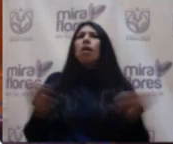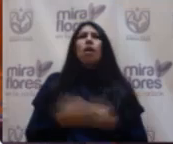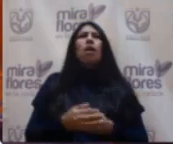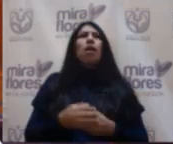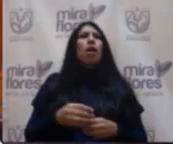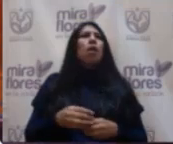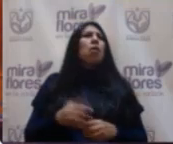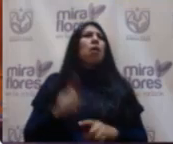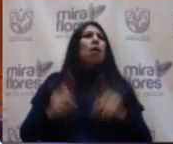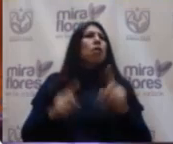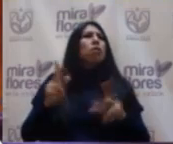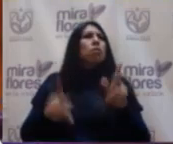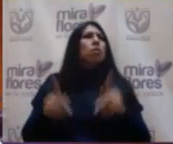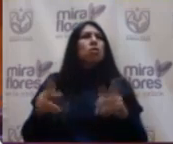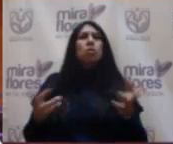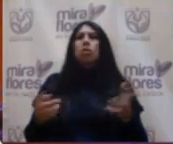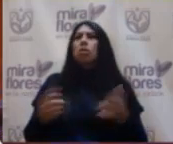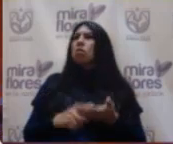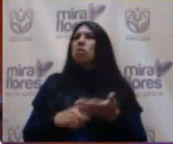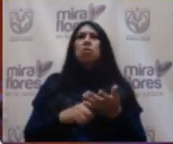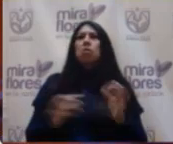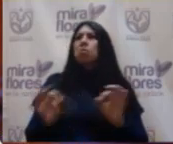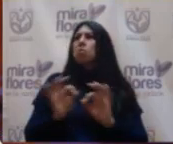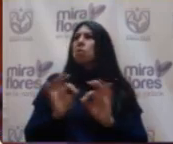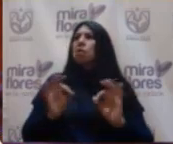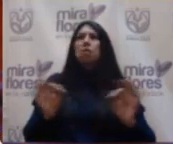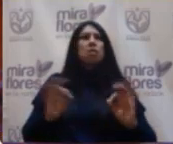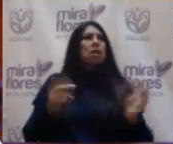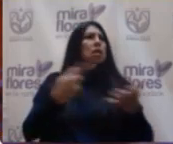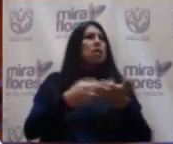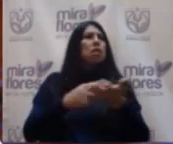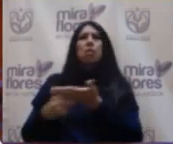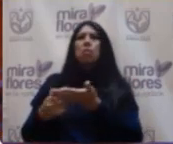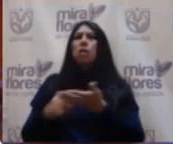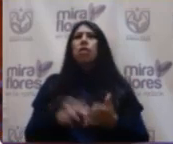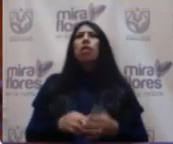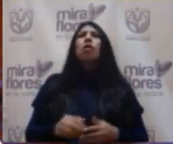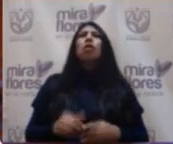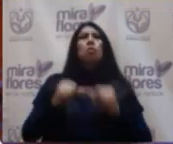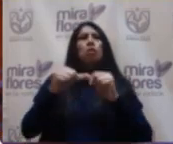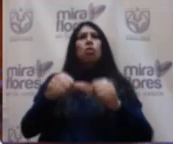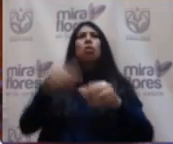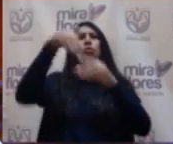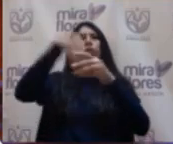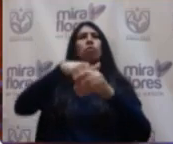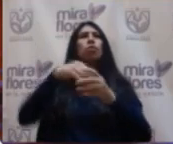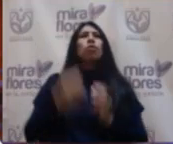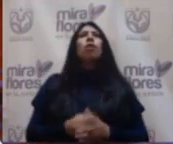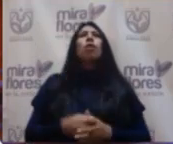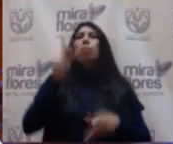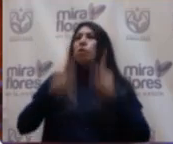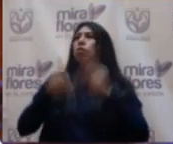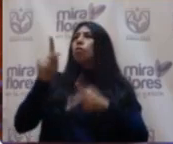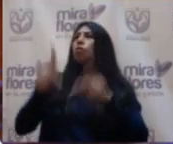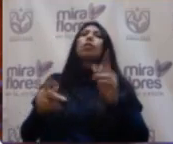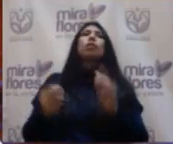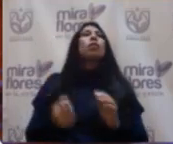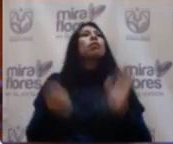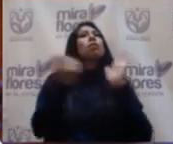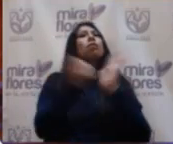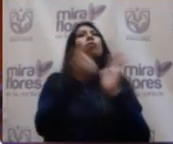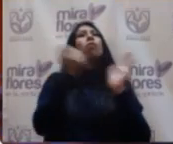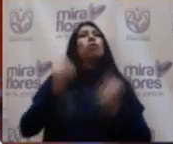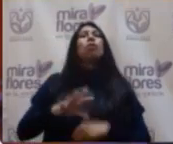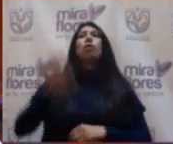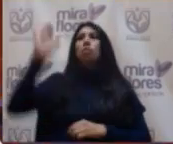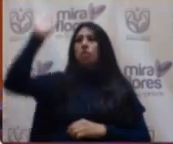de expresión al respecto. Si no hay debate, procedemos al voto. Aquellos miembros del Consejo que estén a favor de aprobar, si no se expresaron sobre la